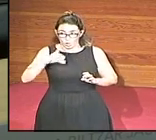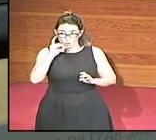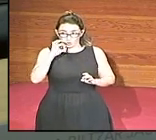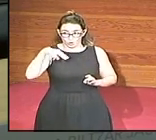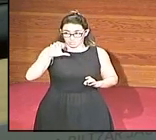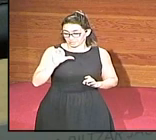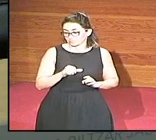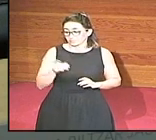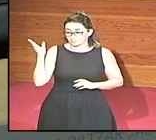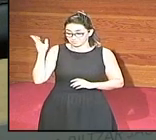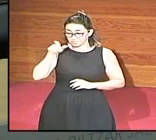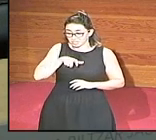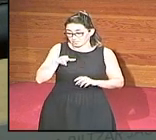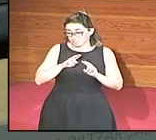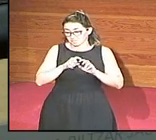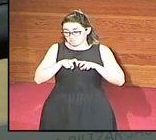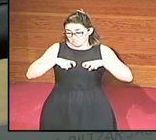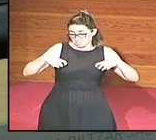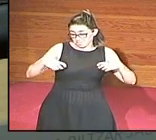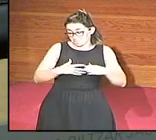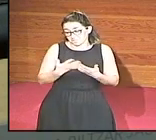que, bueno,